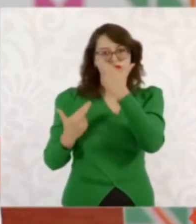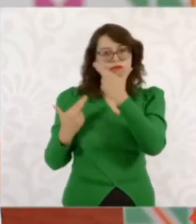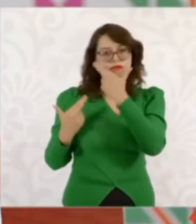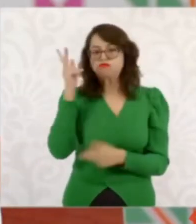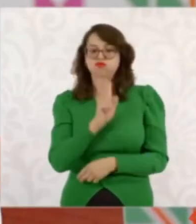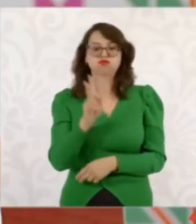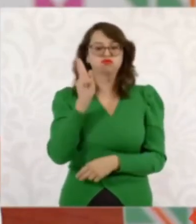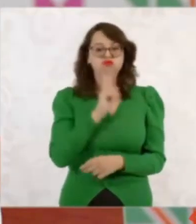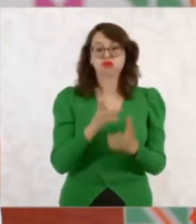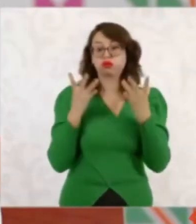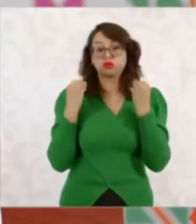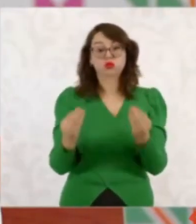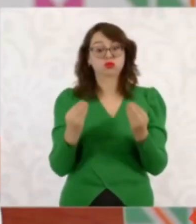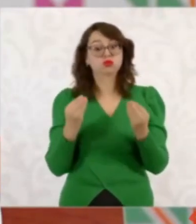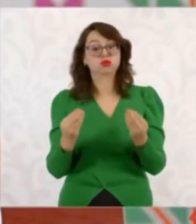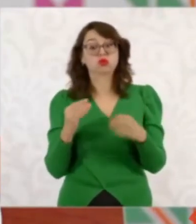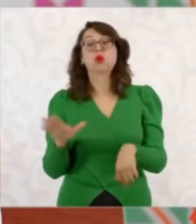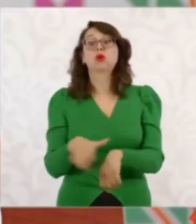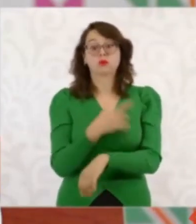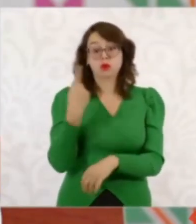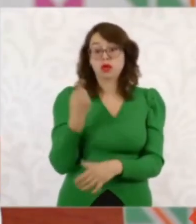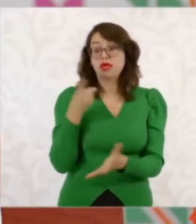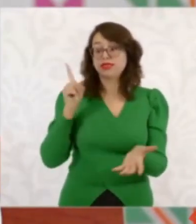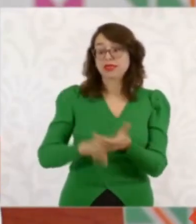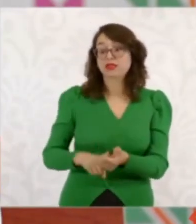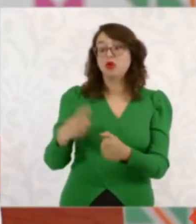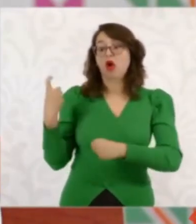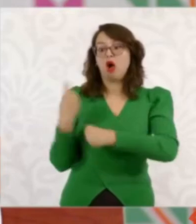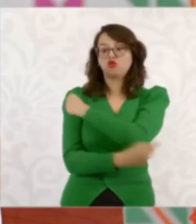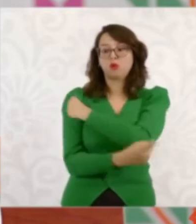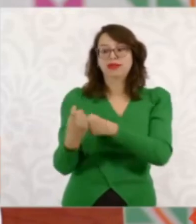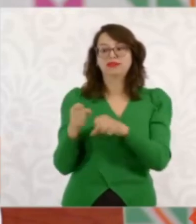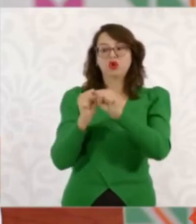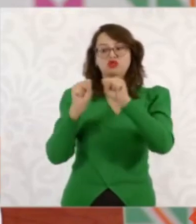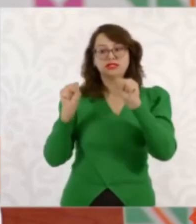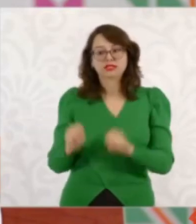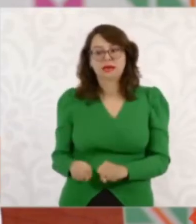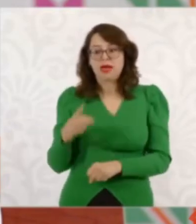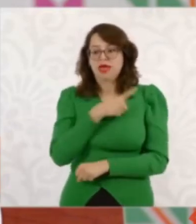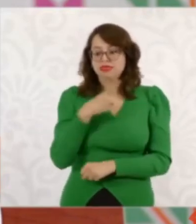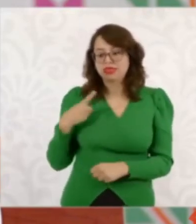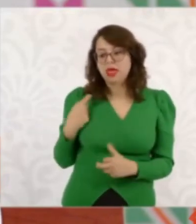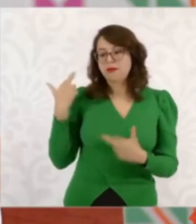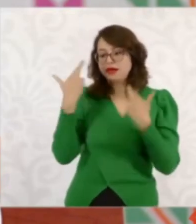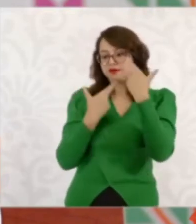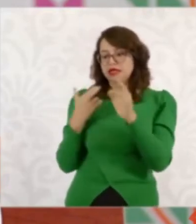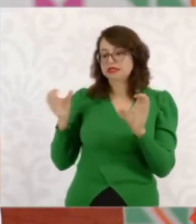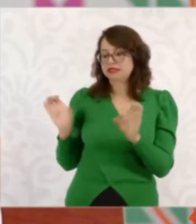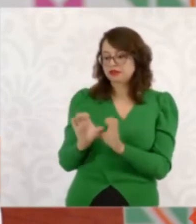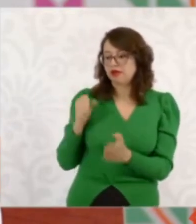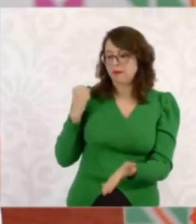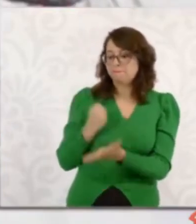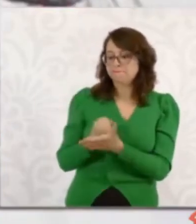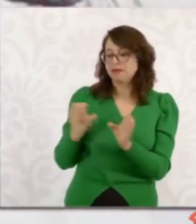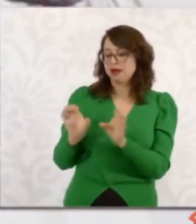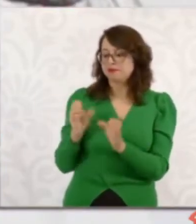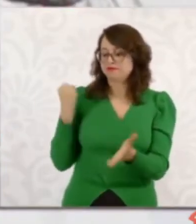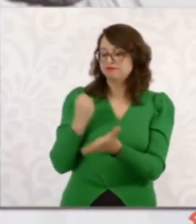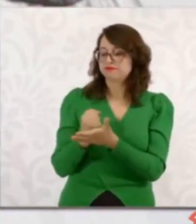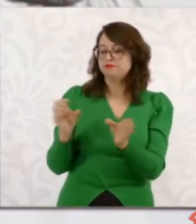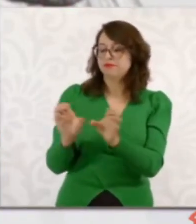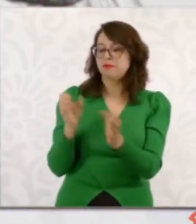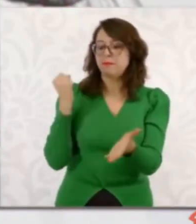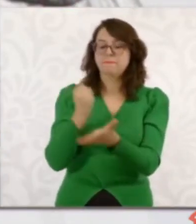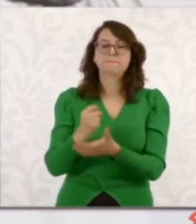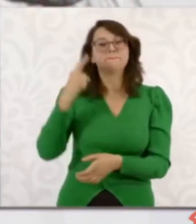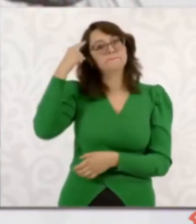que todo está bien, sobre todo por los sistemas automáticos y su certificación, que ya para que suba la gente pues tienen que